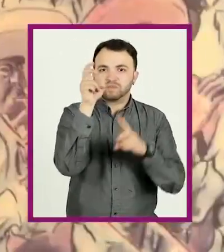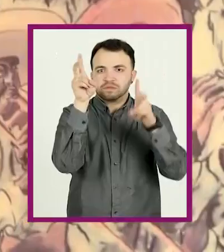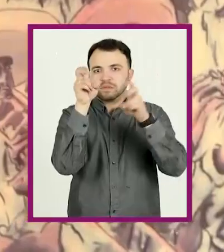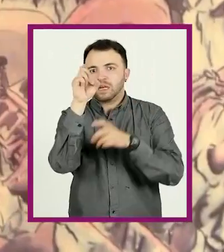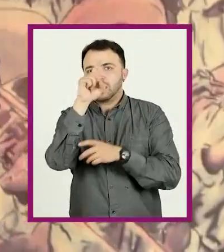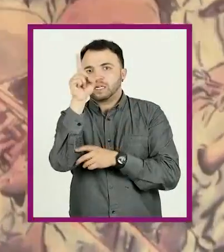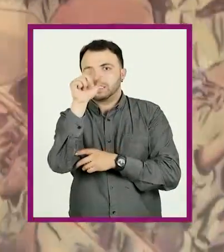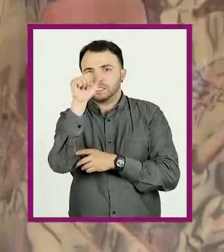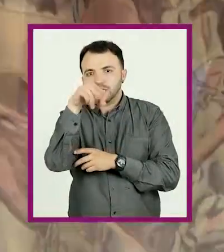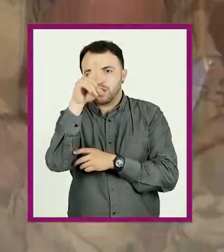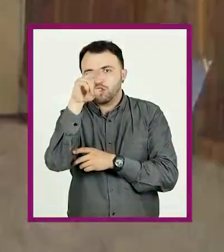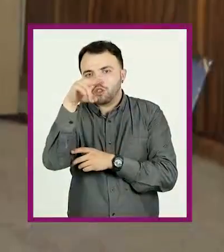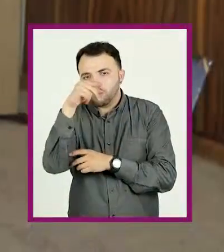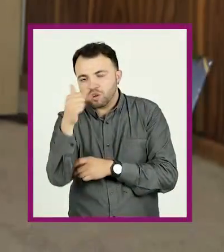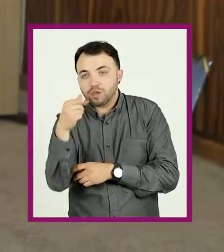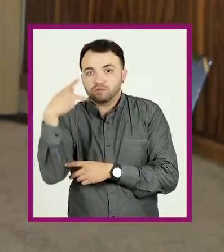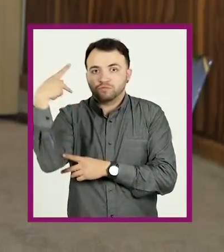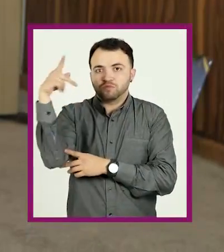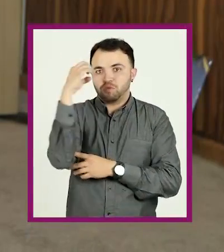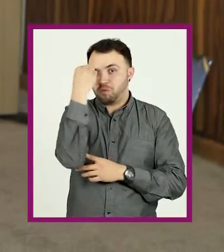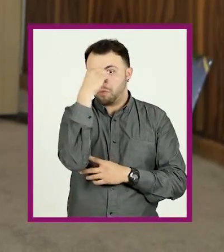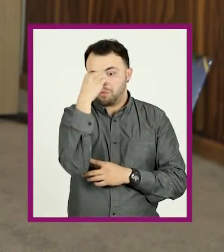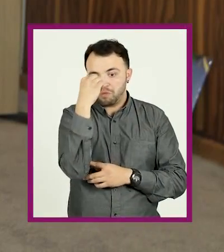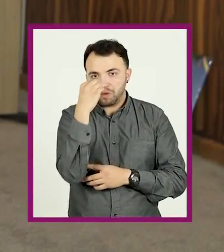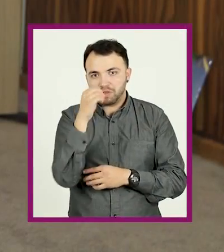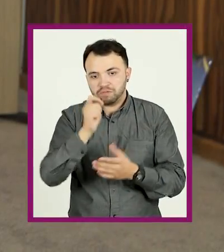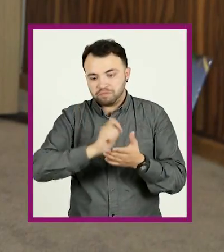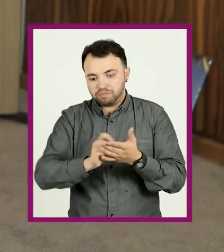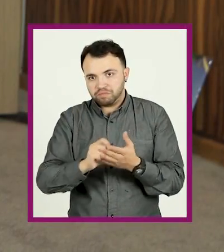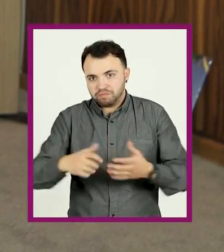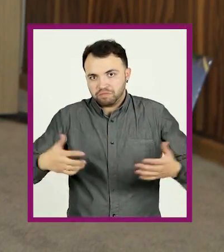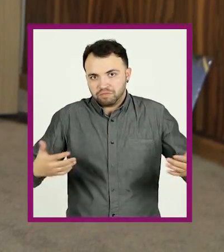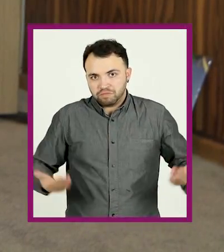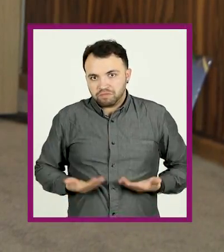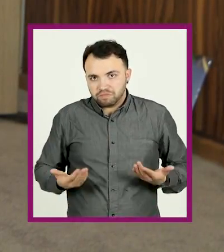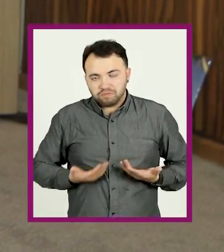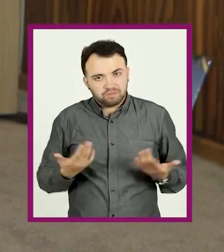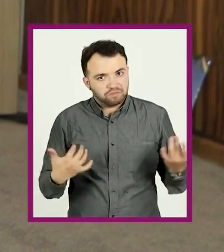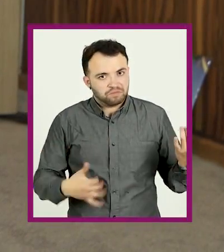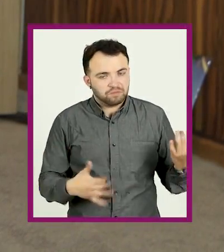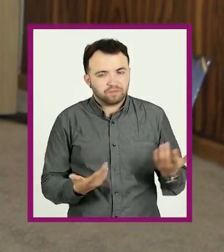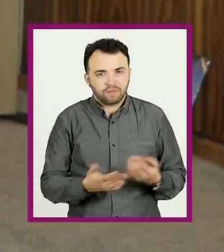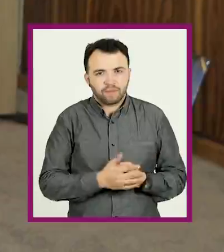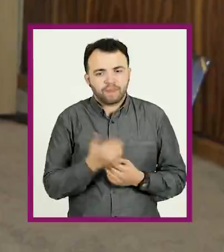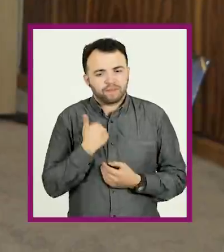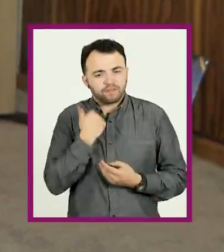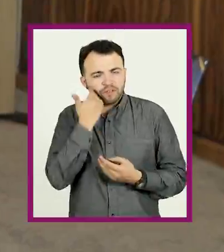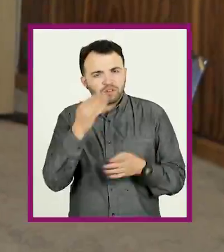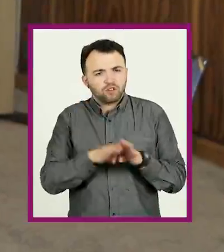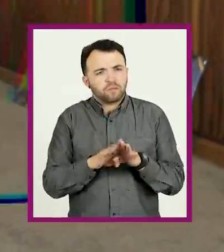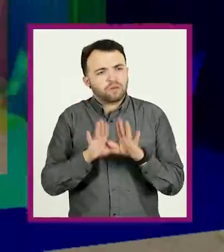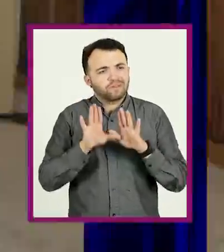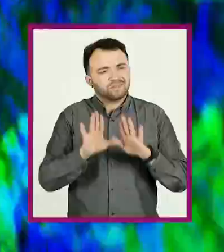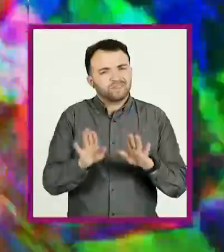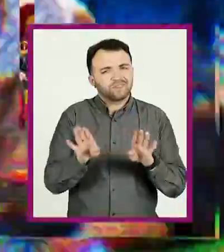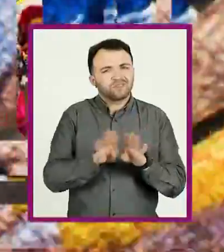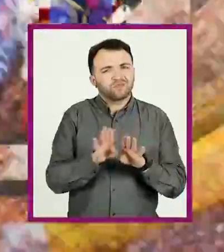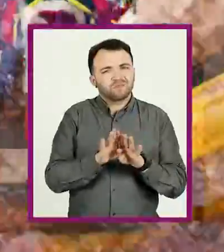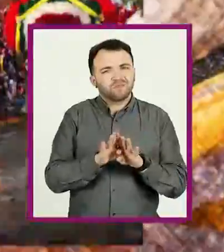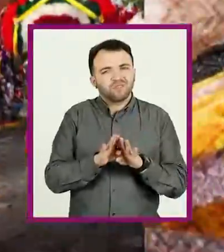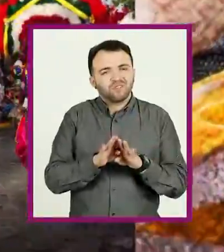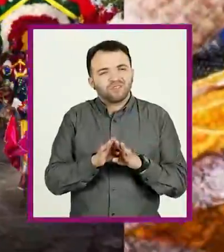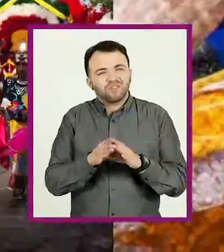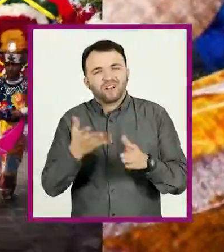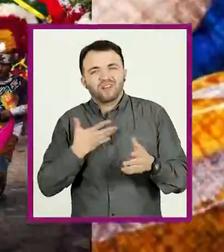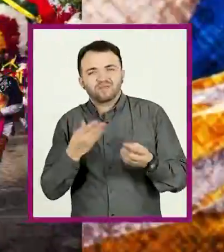del estado de Oaxaca. Pero también me gustaría detenerme en un género musical que ha suscitado muchos